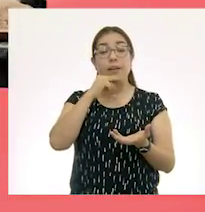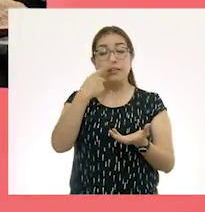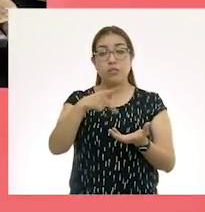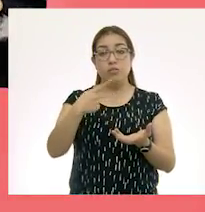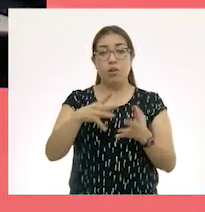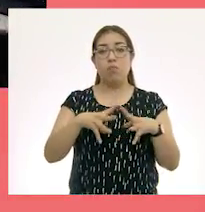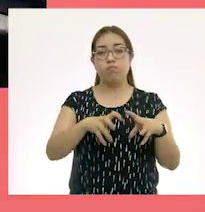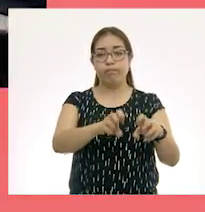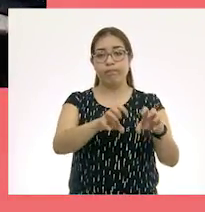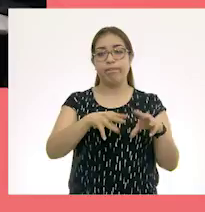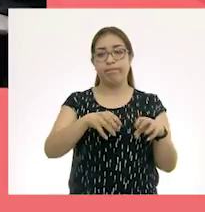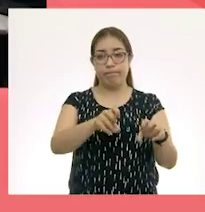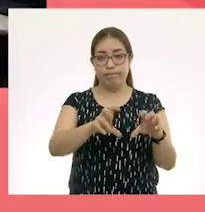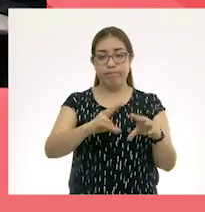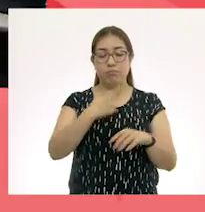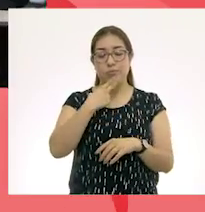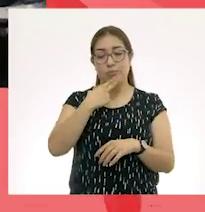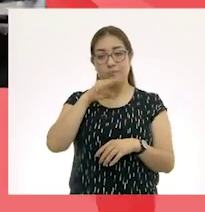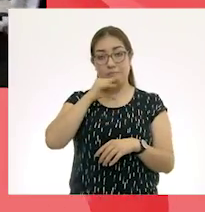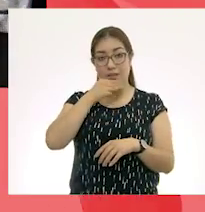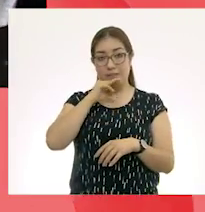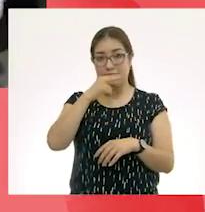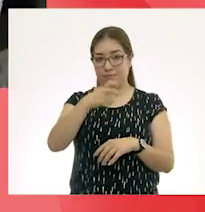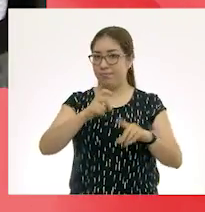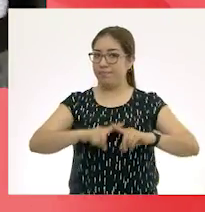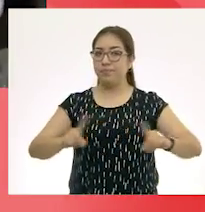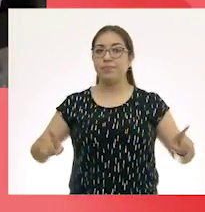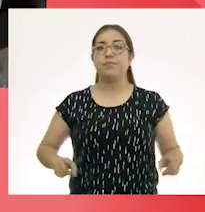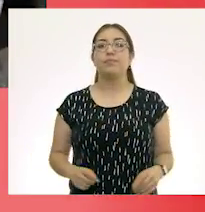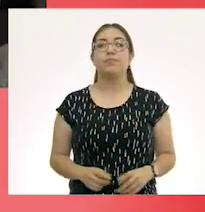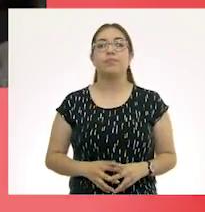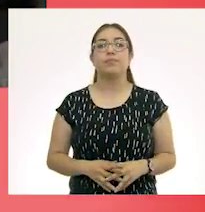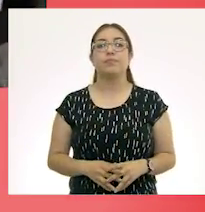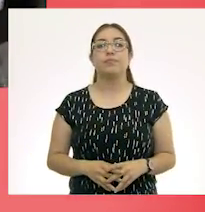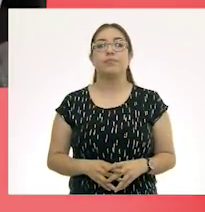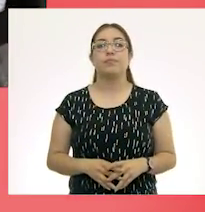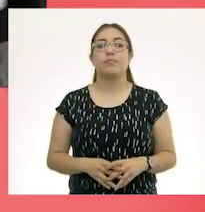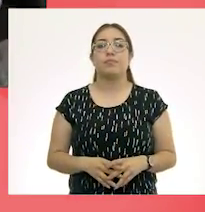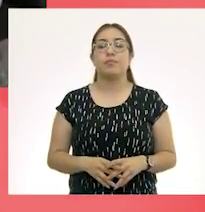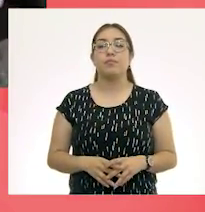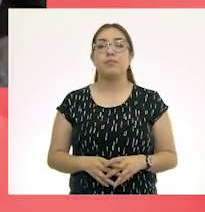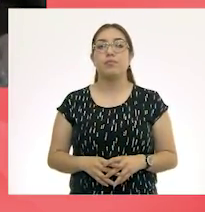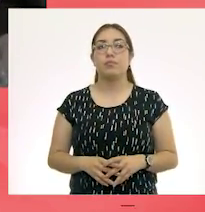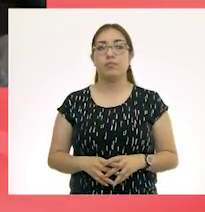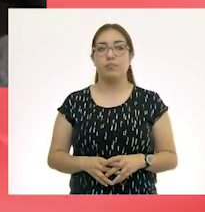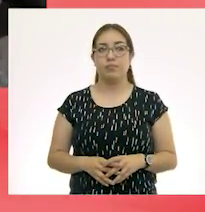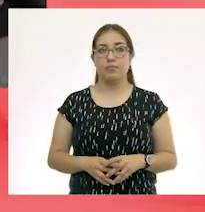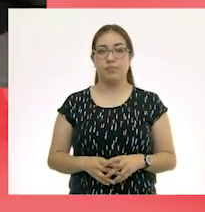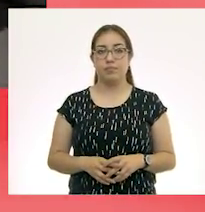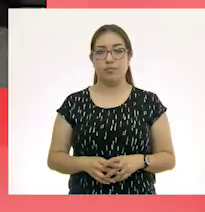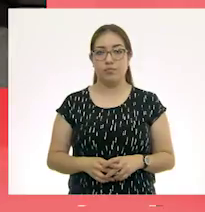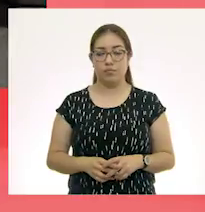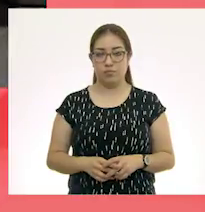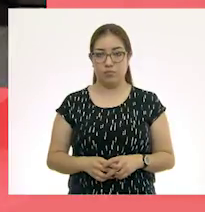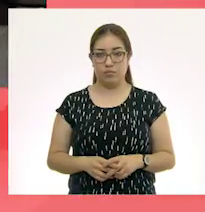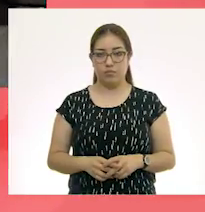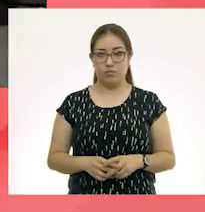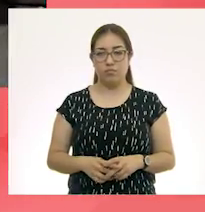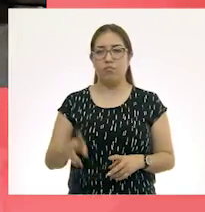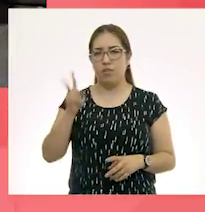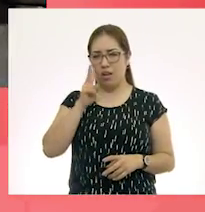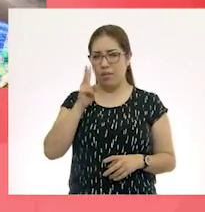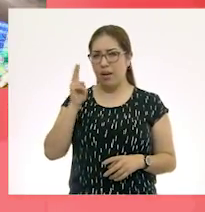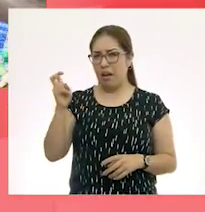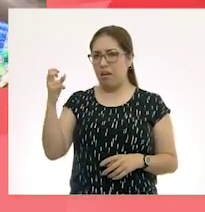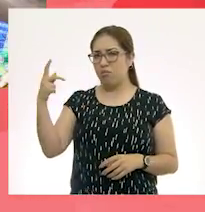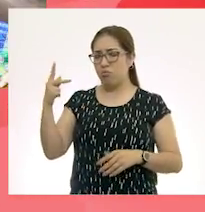Es masa. masa de maíz. Masa de maíz. Ujú. Muy bien. Vamos a registrar este